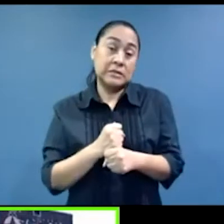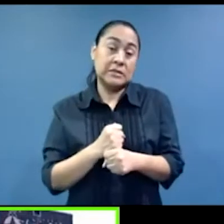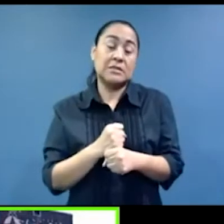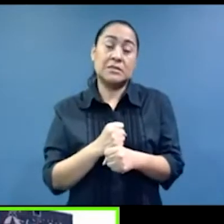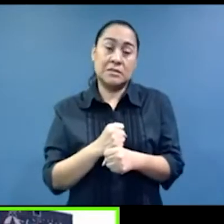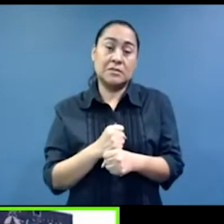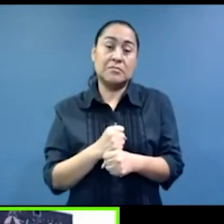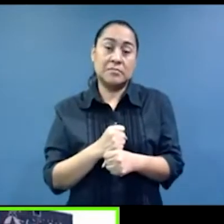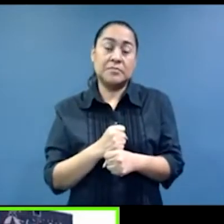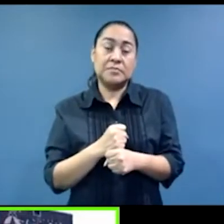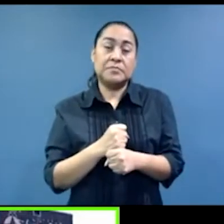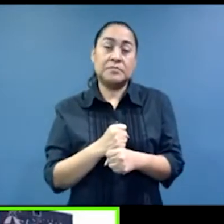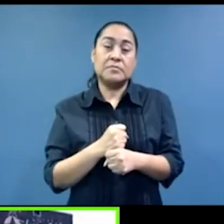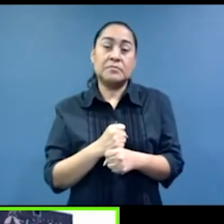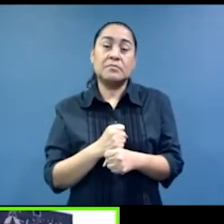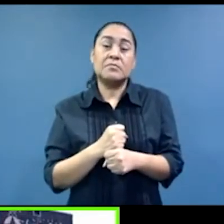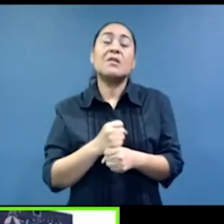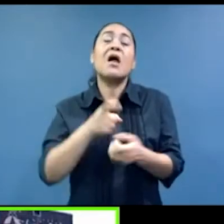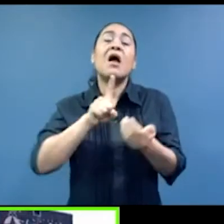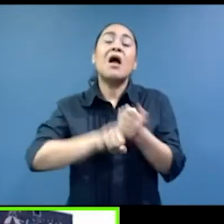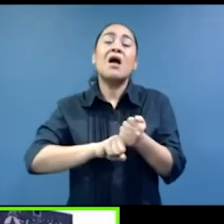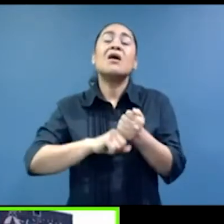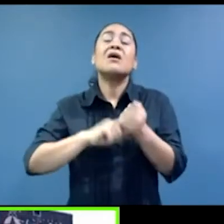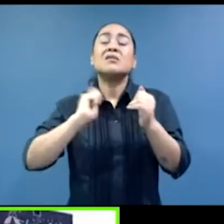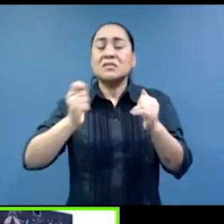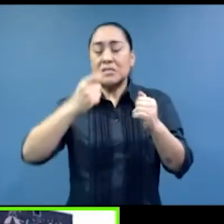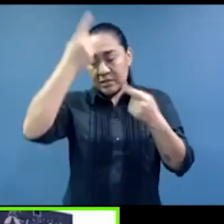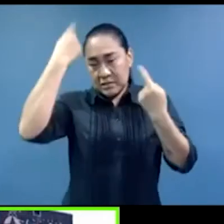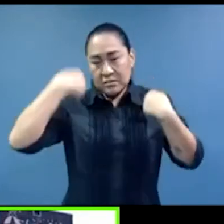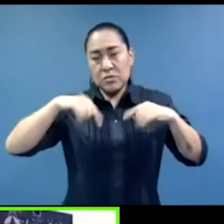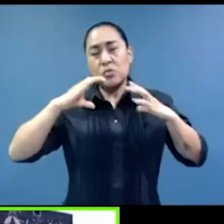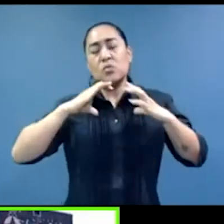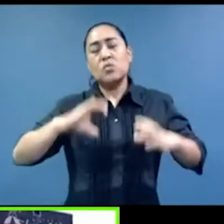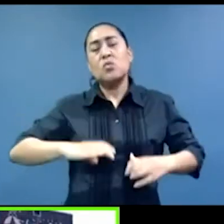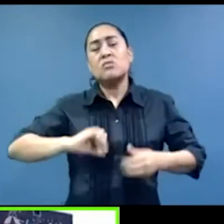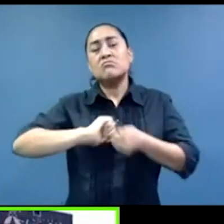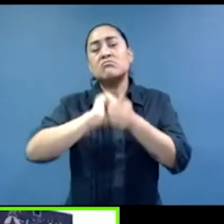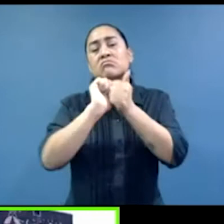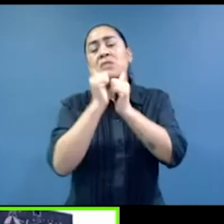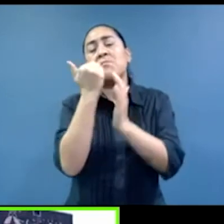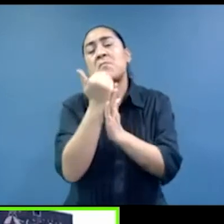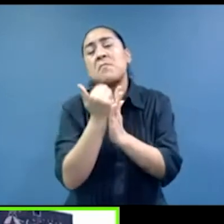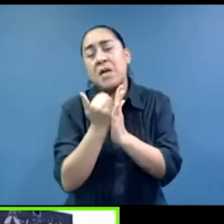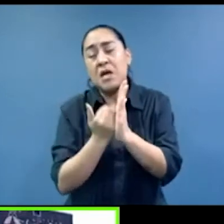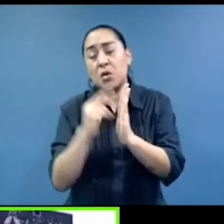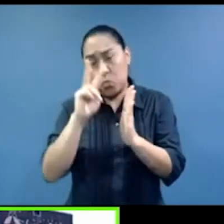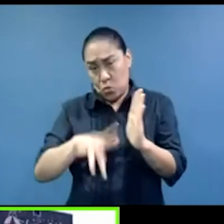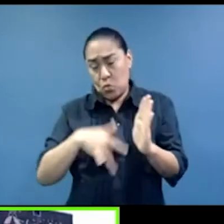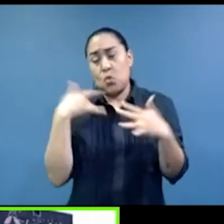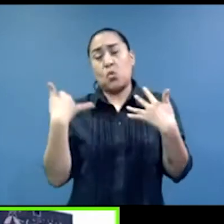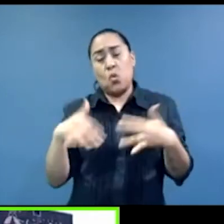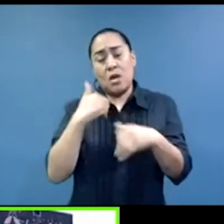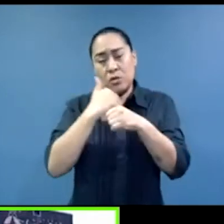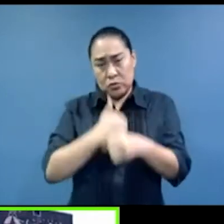precisamente neurodegenerativas, son terribles, muy dolorosas. Entonces, Gire reporta para